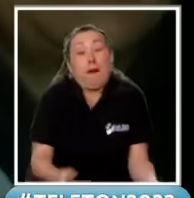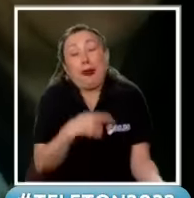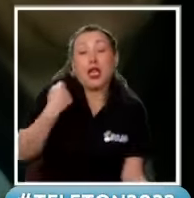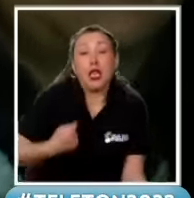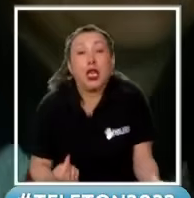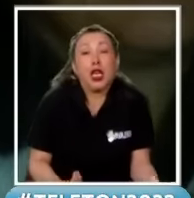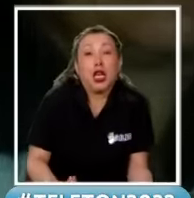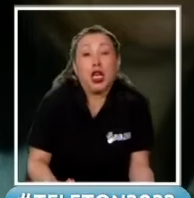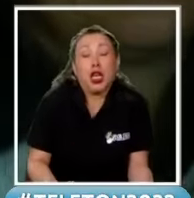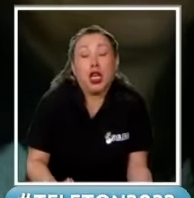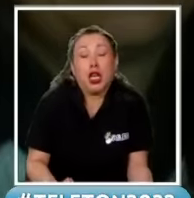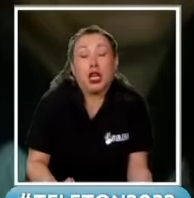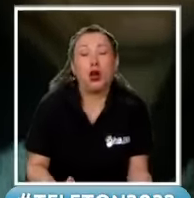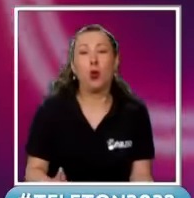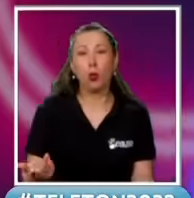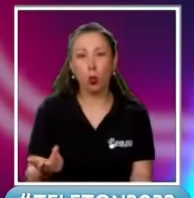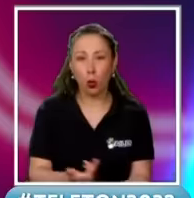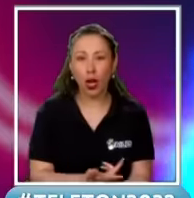Weón, fue